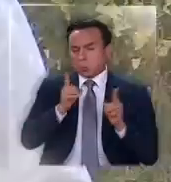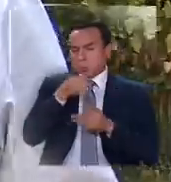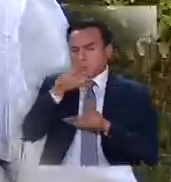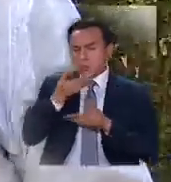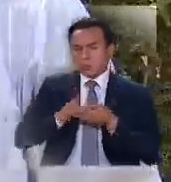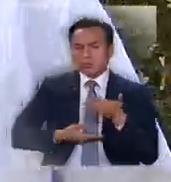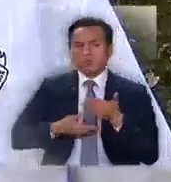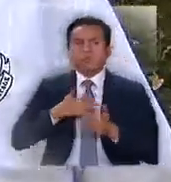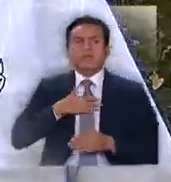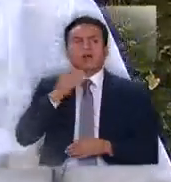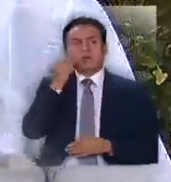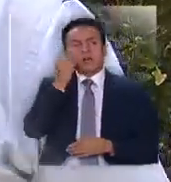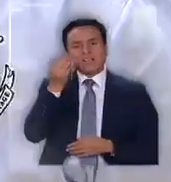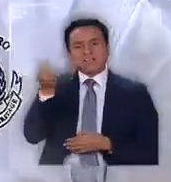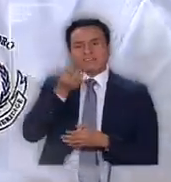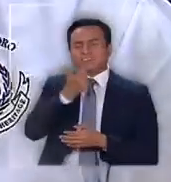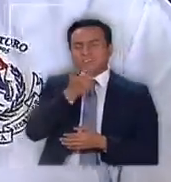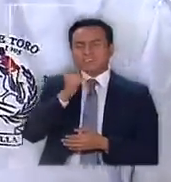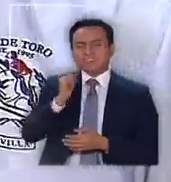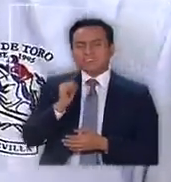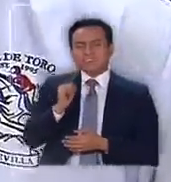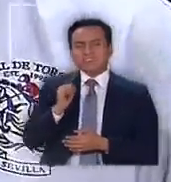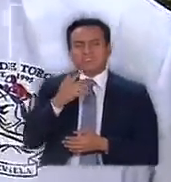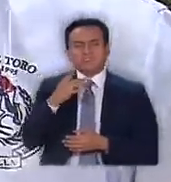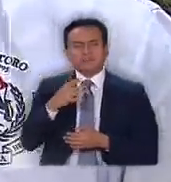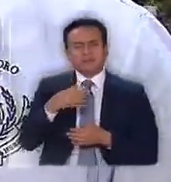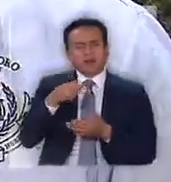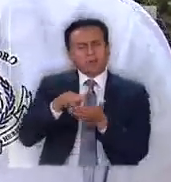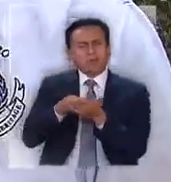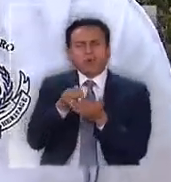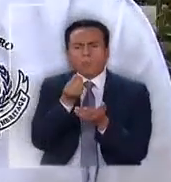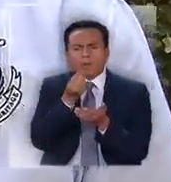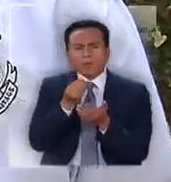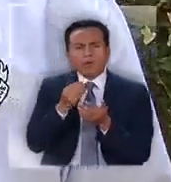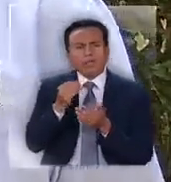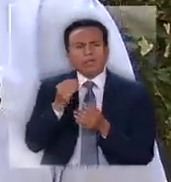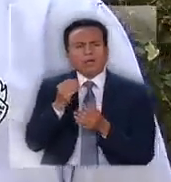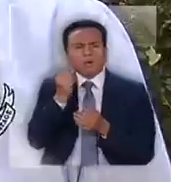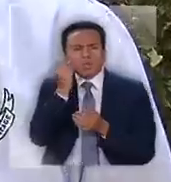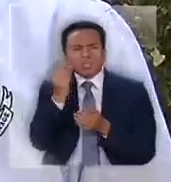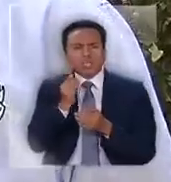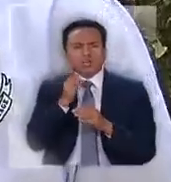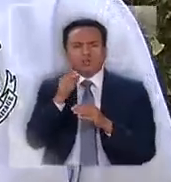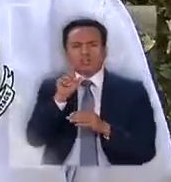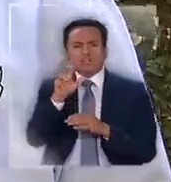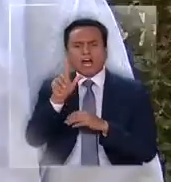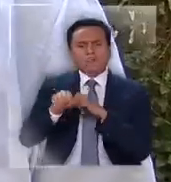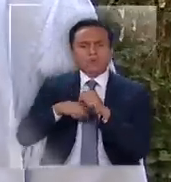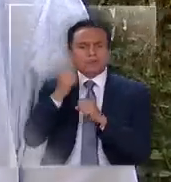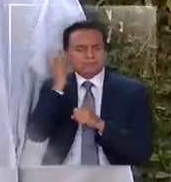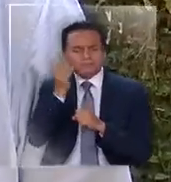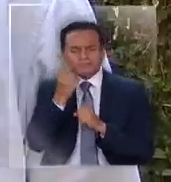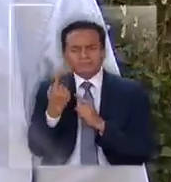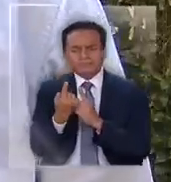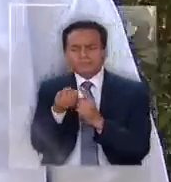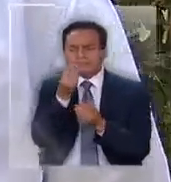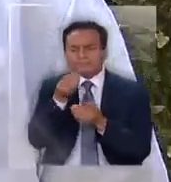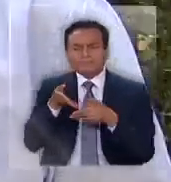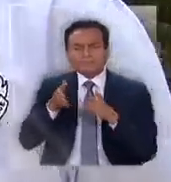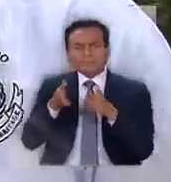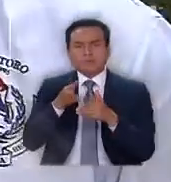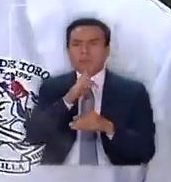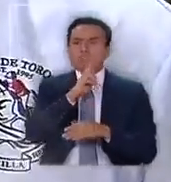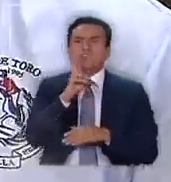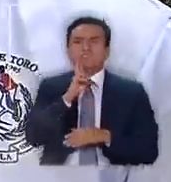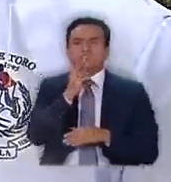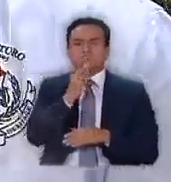sí. Mi abuela igual me cuentaba chistes. Parece que fue a comer con la amiga, con nuestra viejita, 87 años. Y llegó al